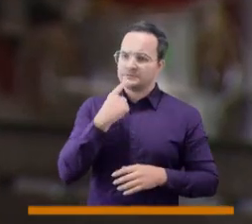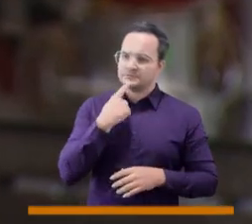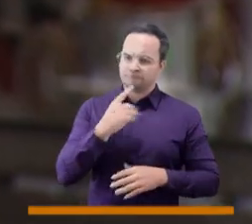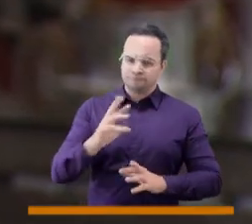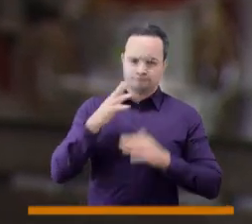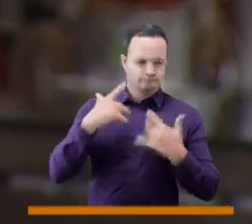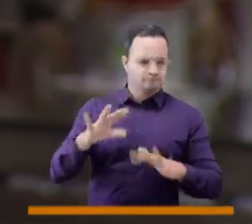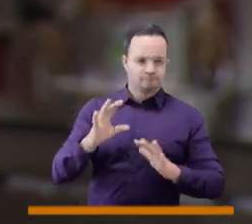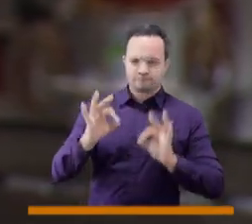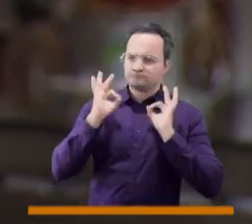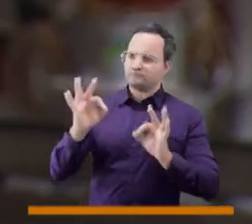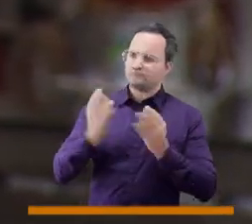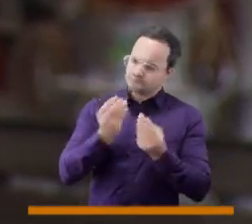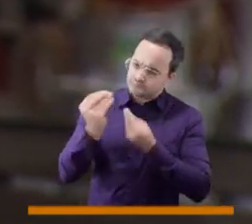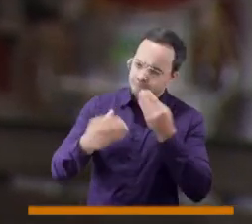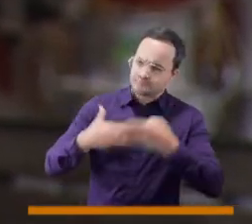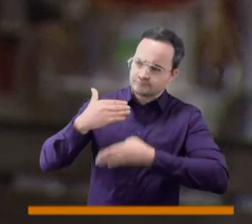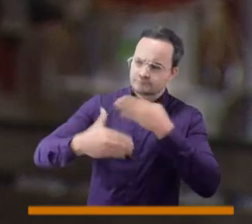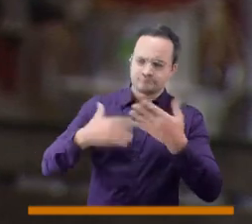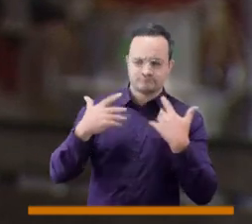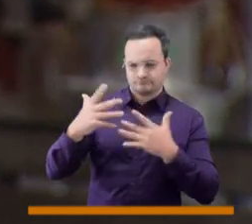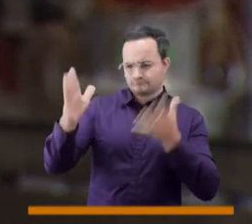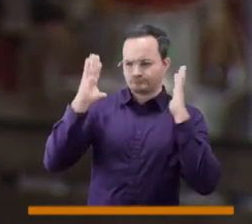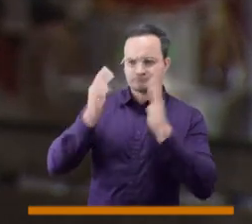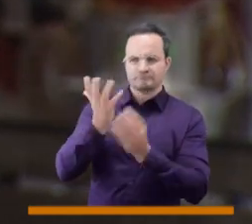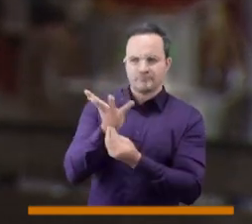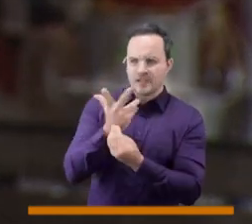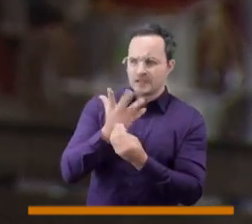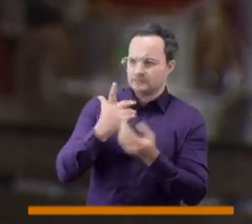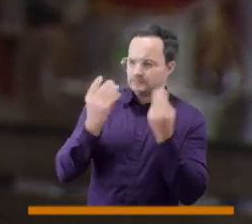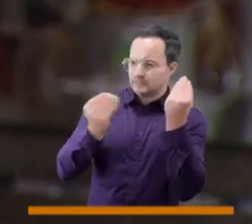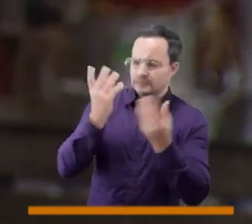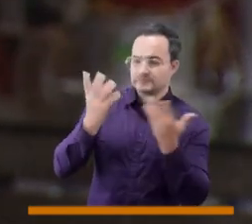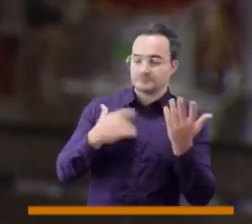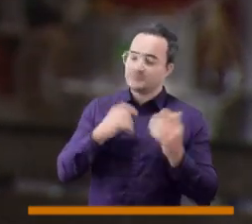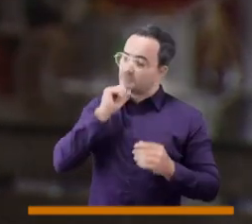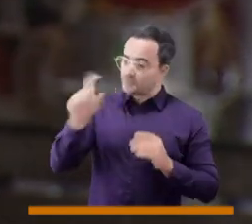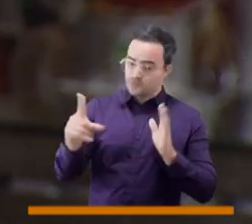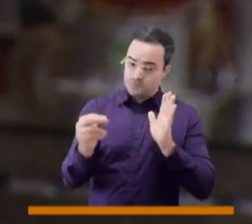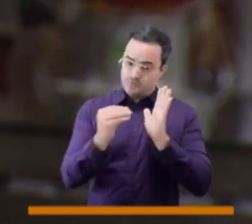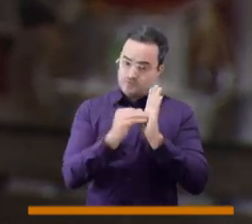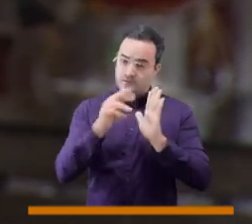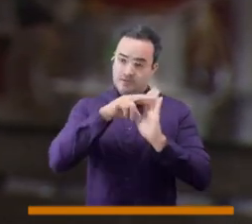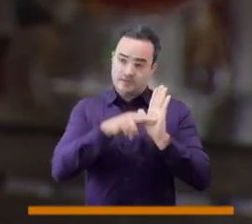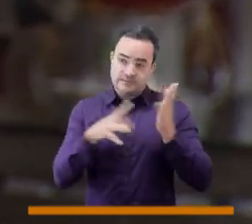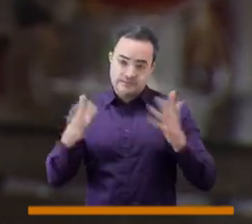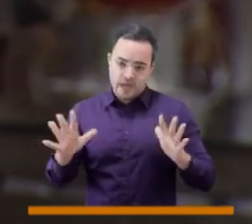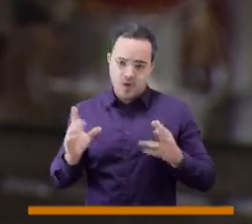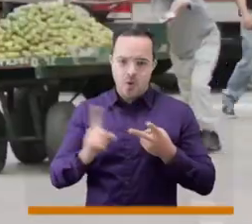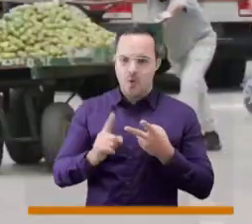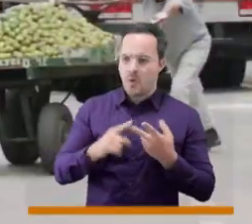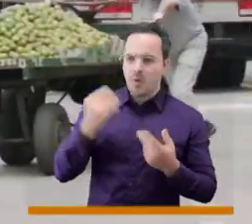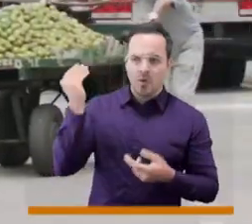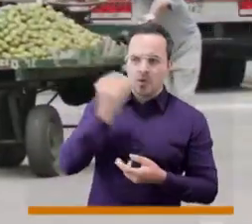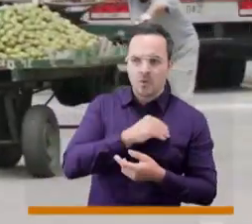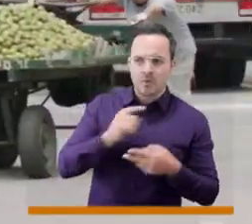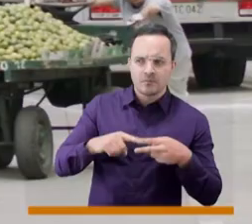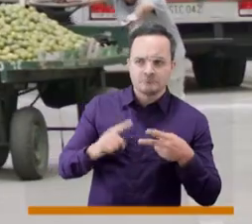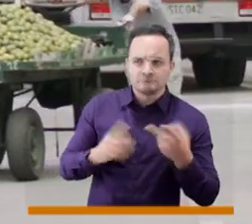esta población, unida a venteros y otros actores de la vía y del espacio público, ¿o no existe?